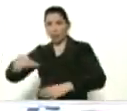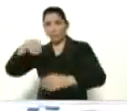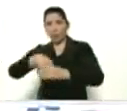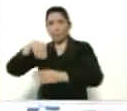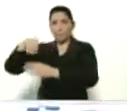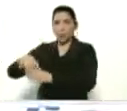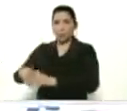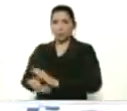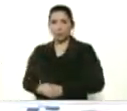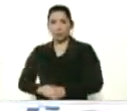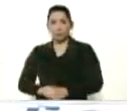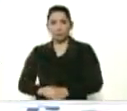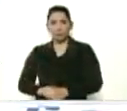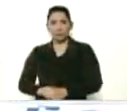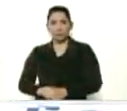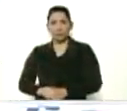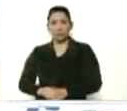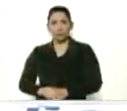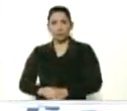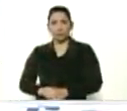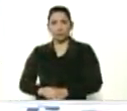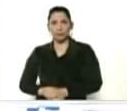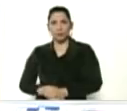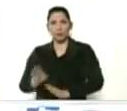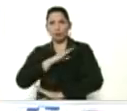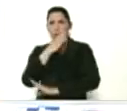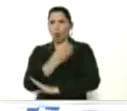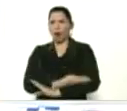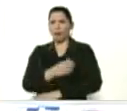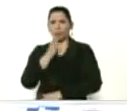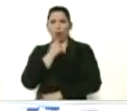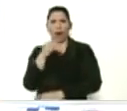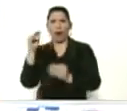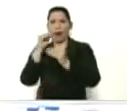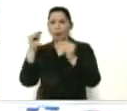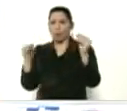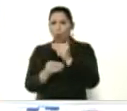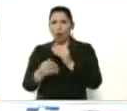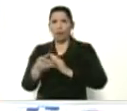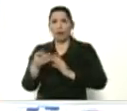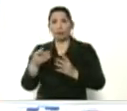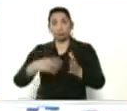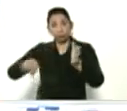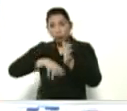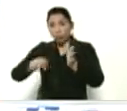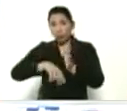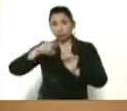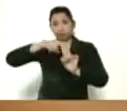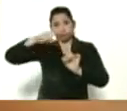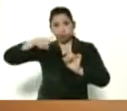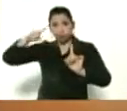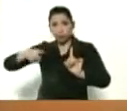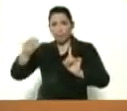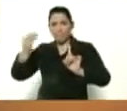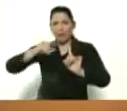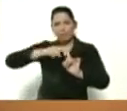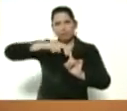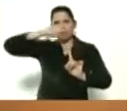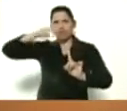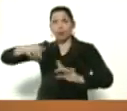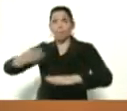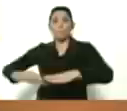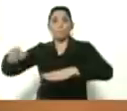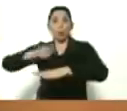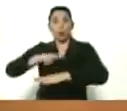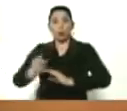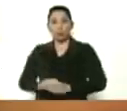la cuarentena de manera intempestiva, de manera inadecuada, haya no solamente rebrote, sino que la curva se ponga mucho más pronunciada hacia